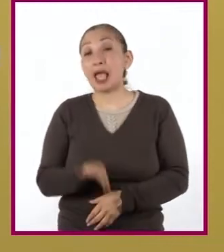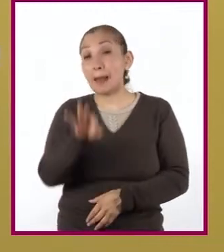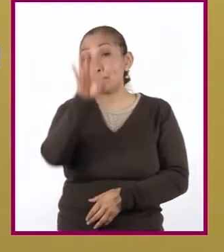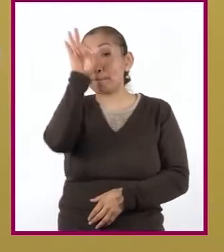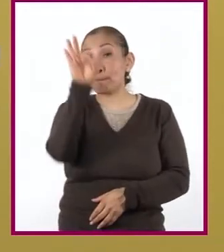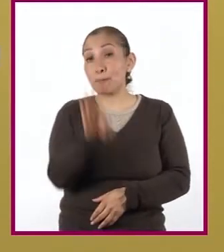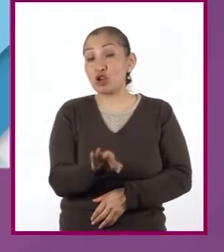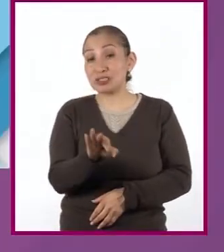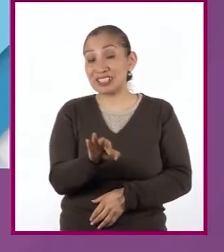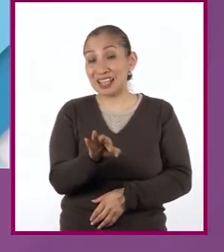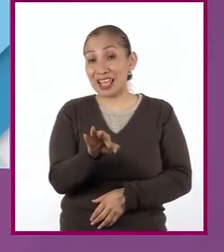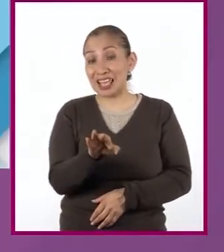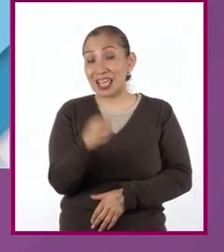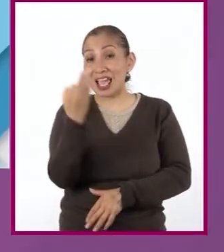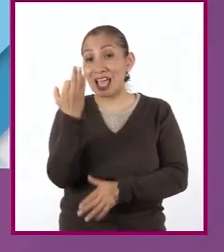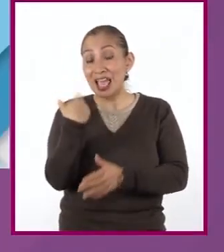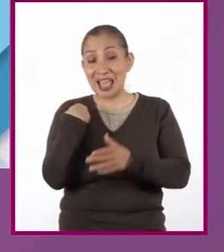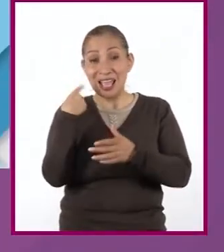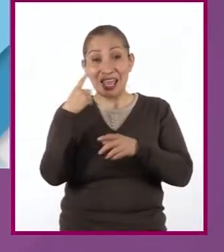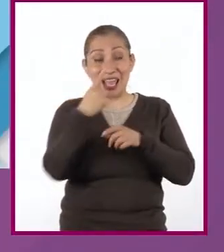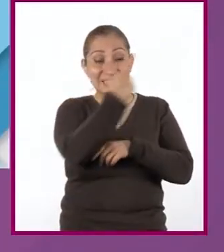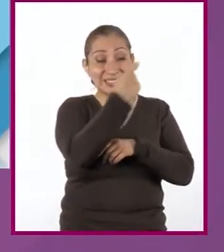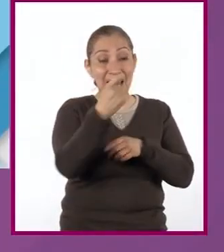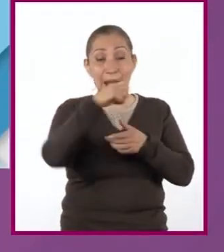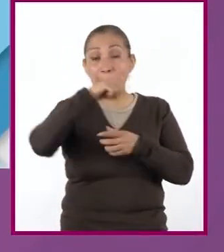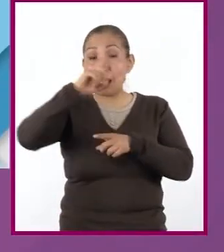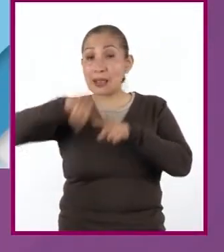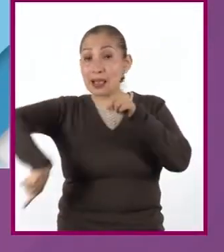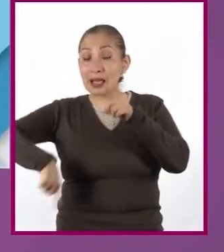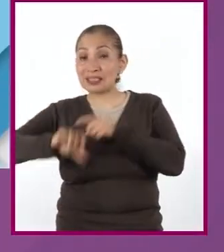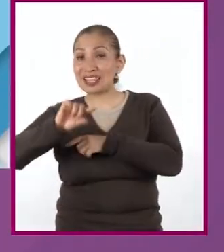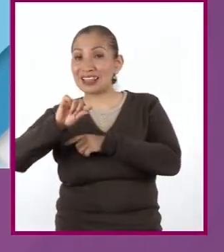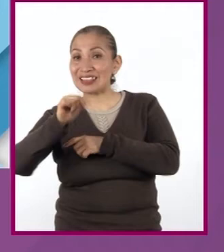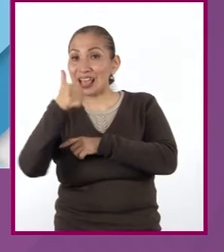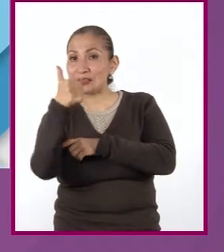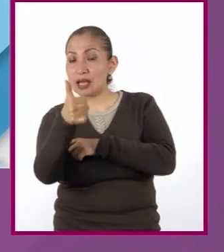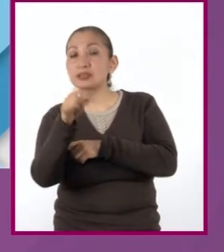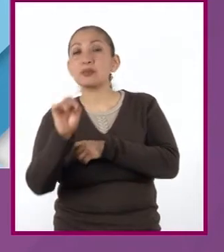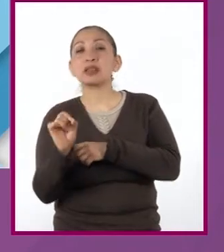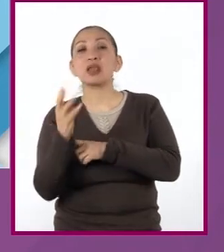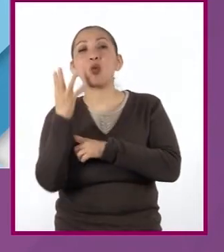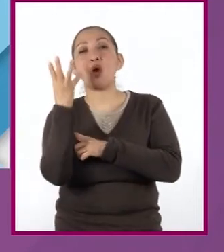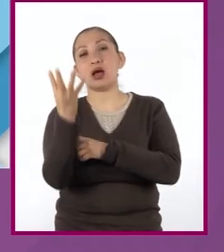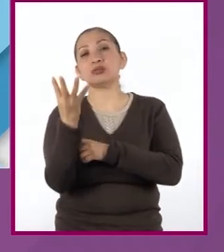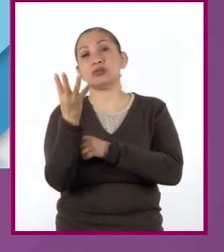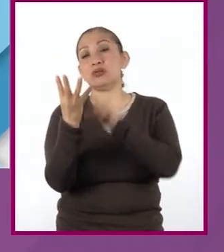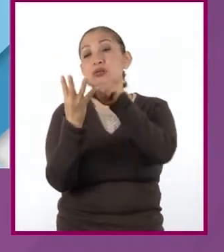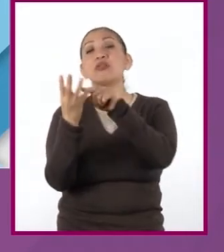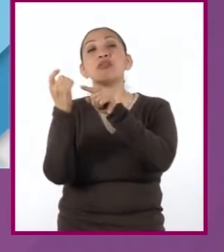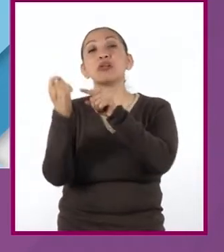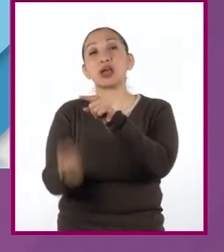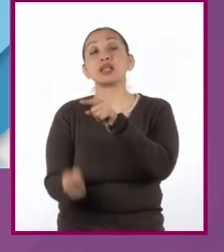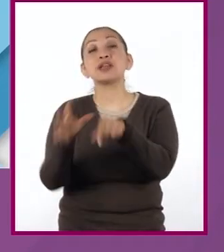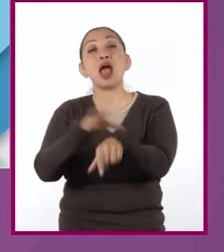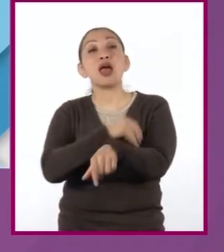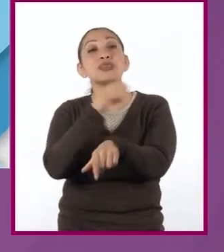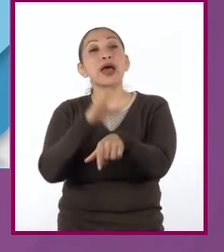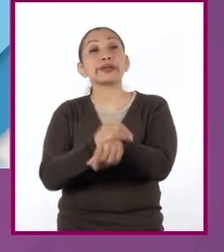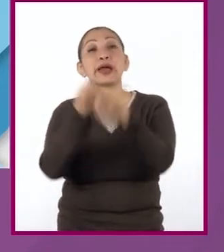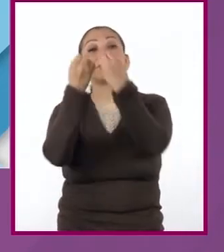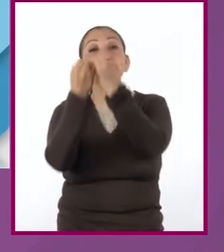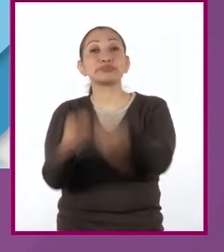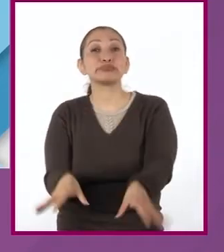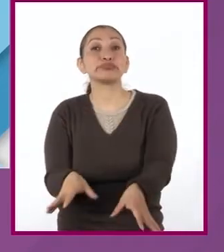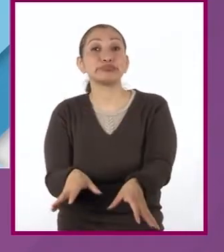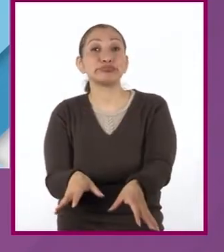porcentaje que resulta de restar 100 menos 76 es 24 y representa la energía que se